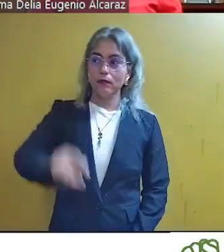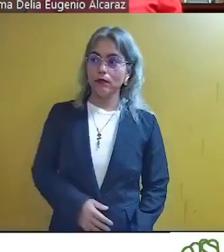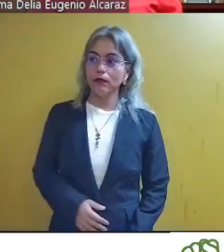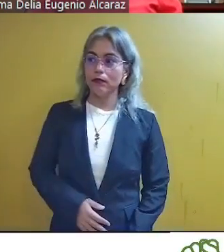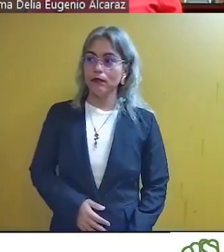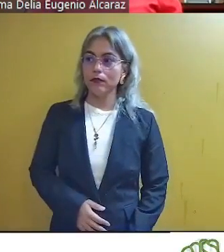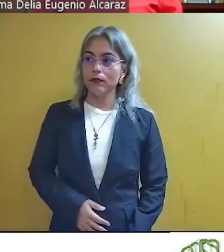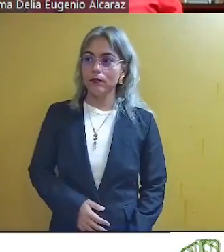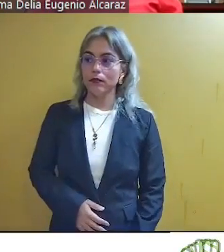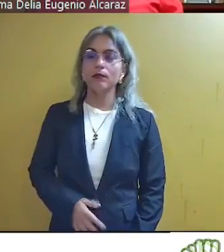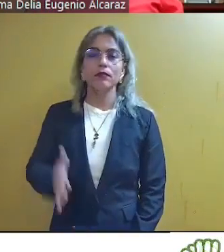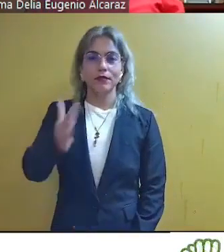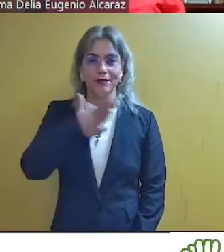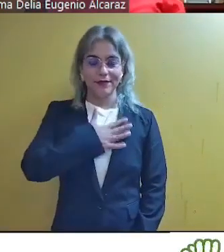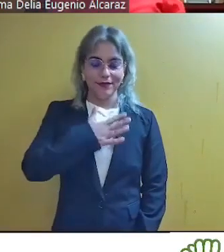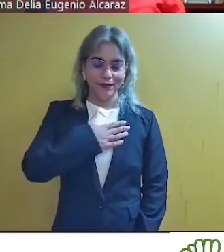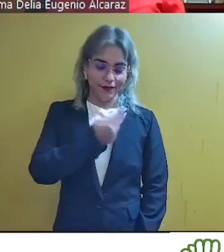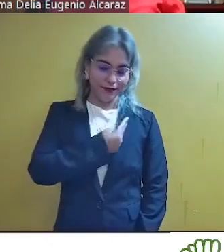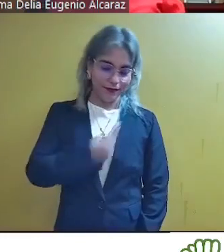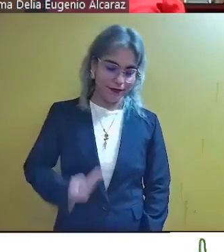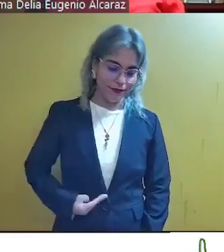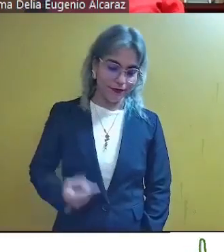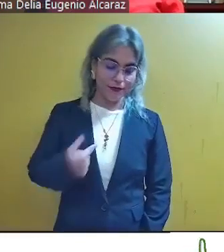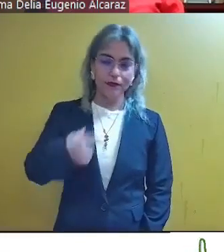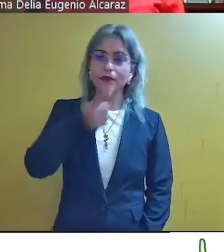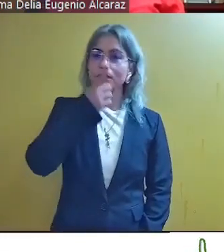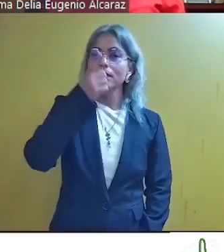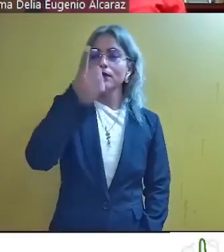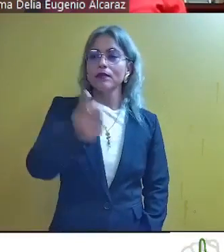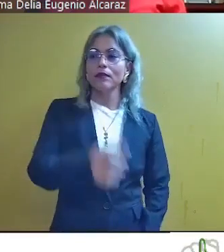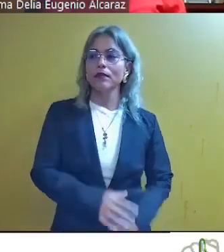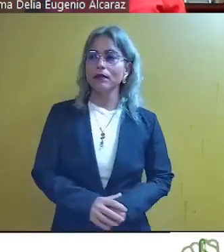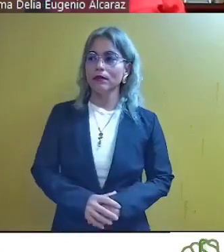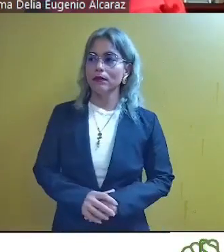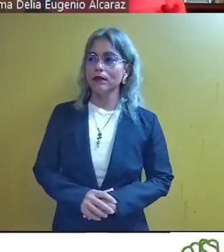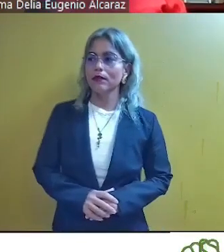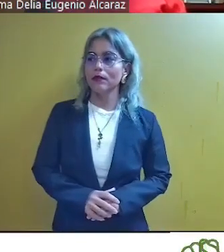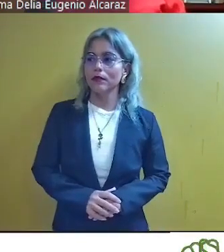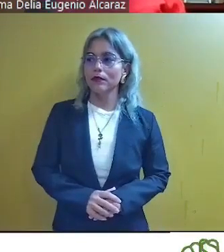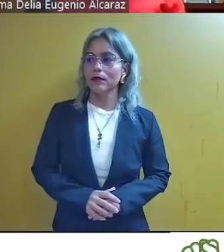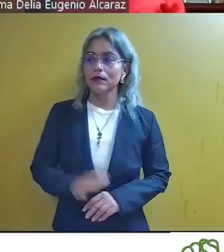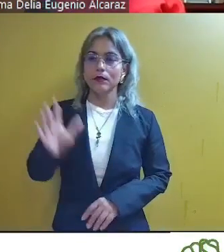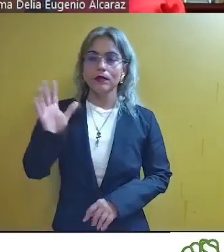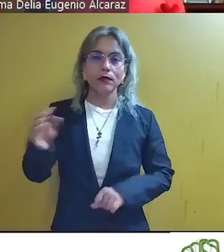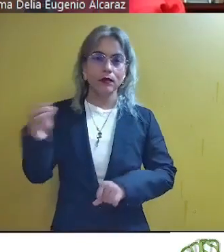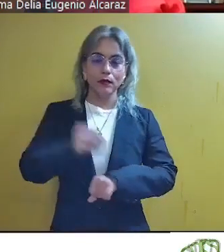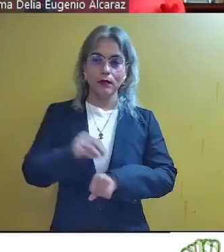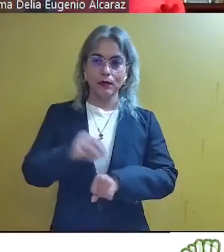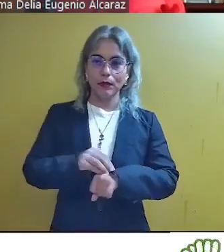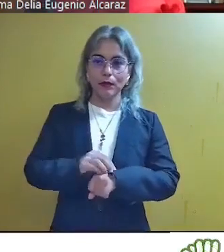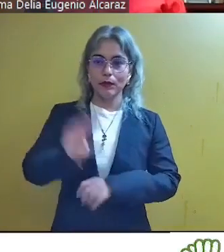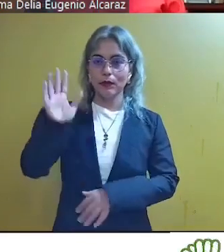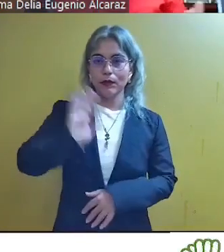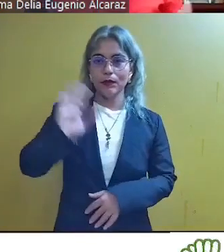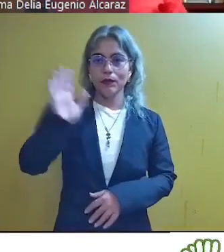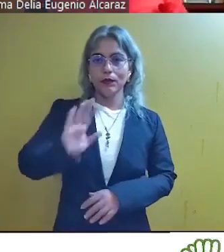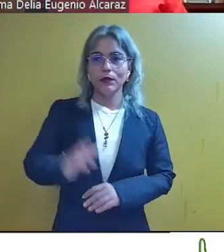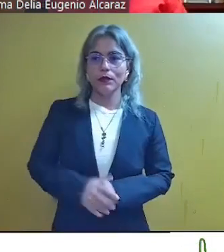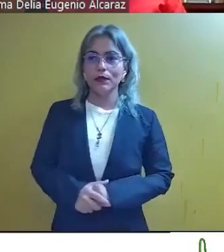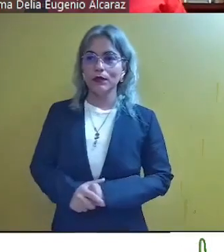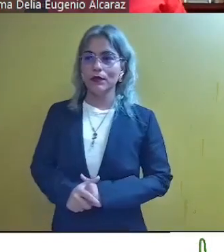Bueno, me permito hacer un comentario si no hubiera alguien antes que